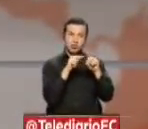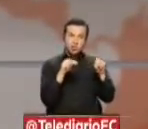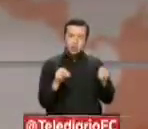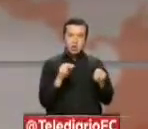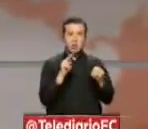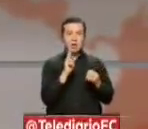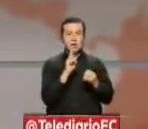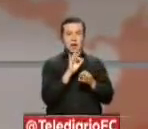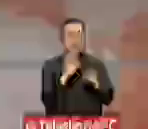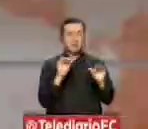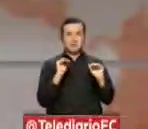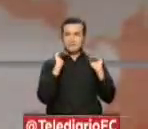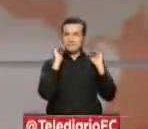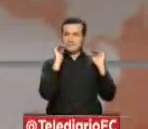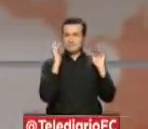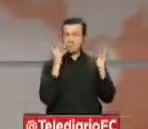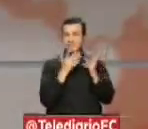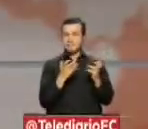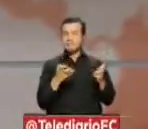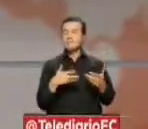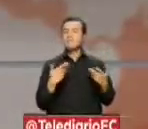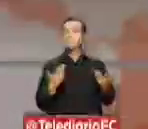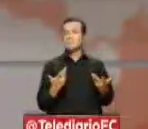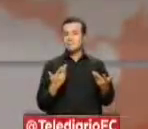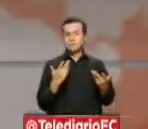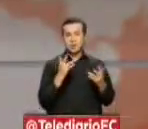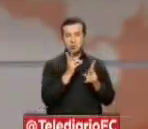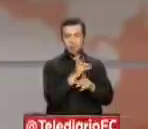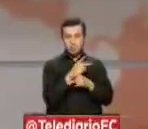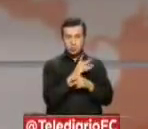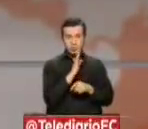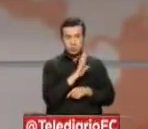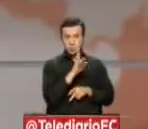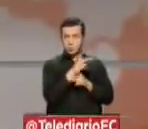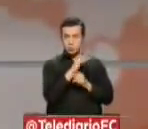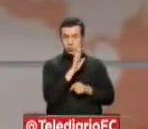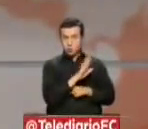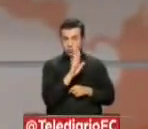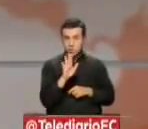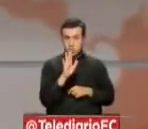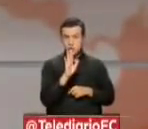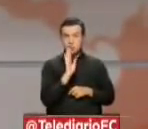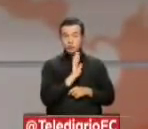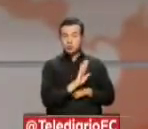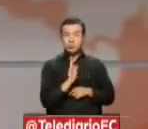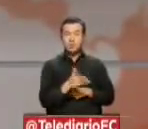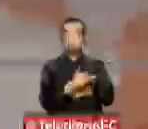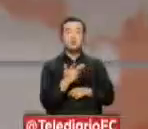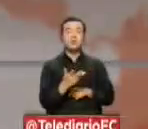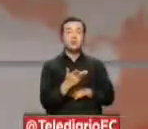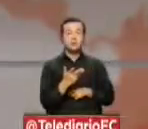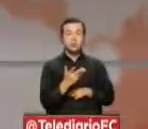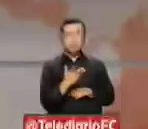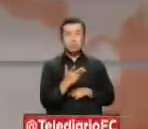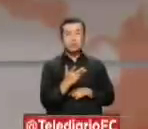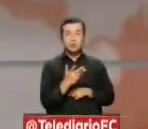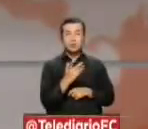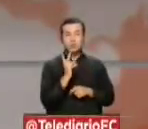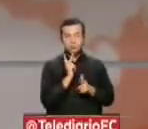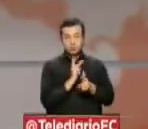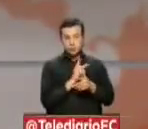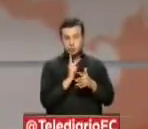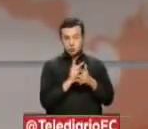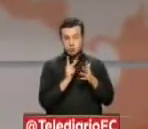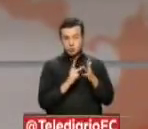Eficiencia Energética. ¿Qué es lo que buscamos? Que en los encadenamientos productivos, en la medida de lo posible, se incluyan elementos